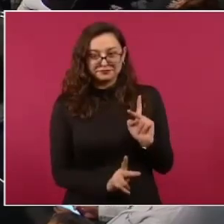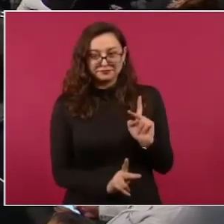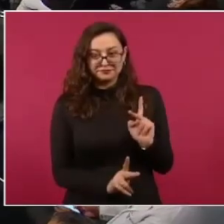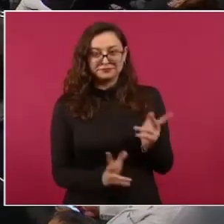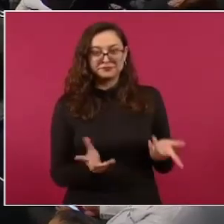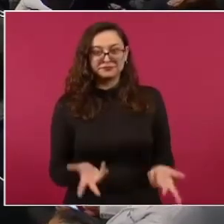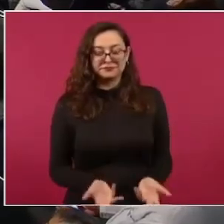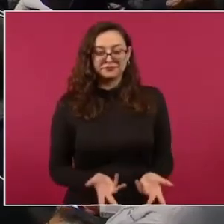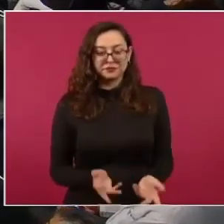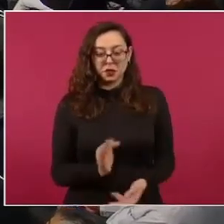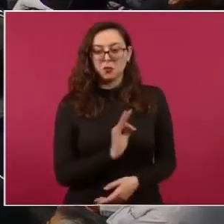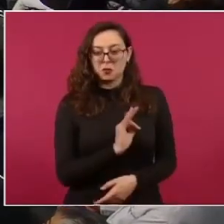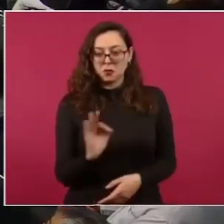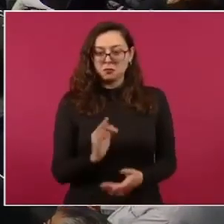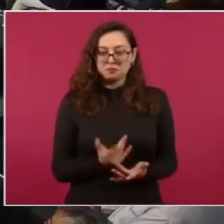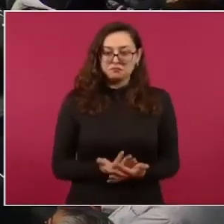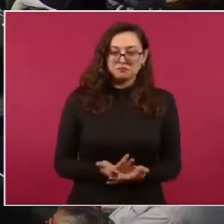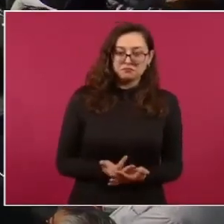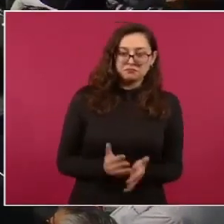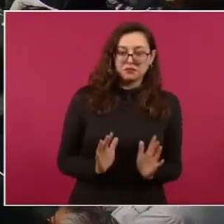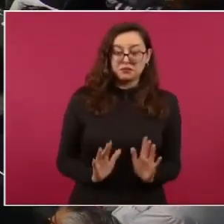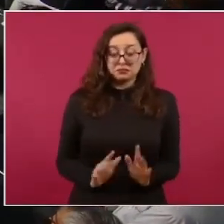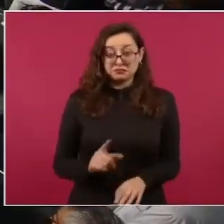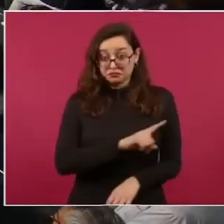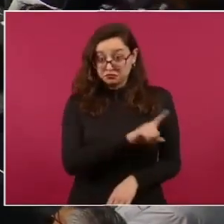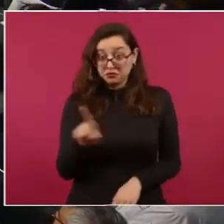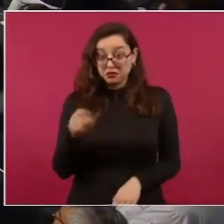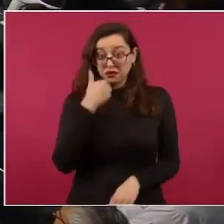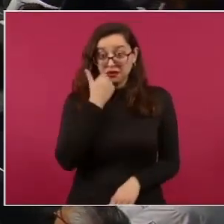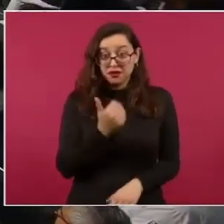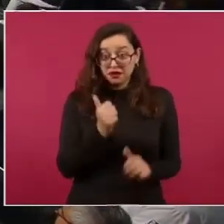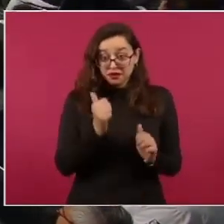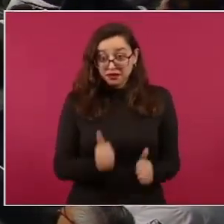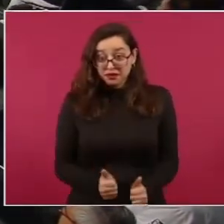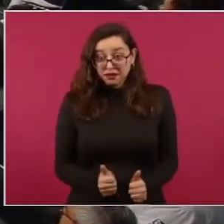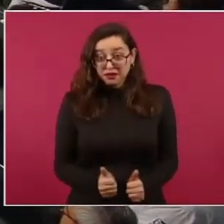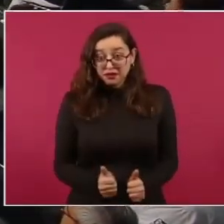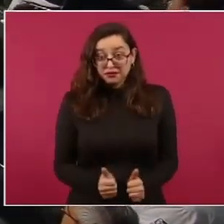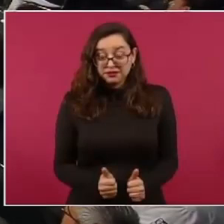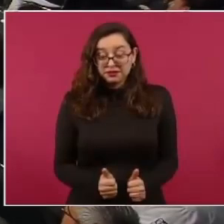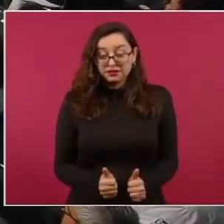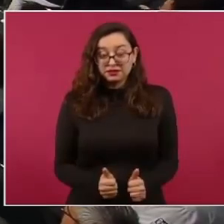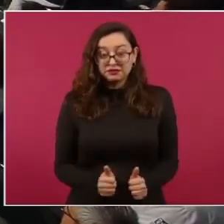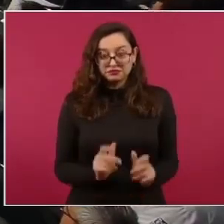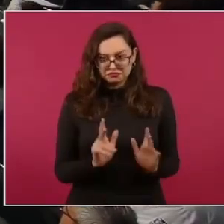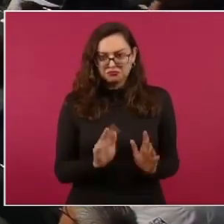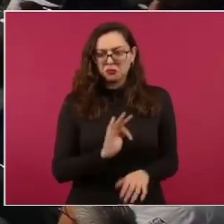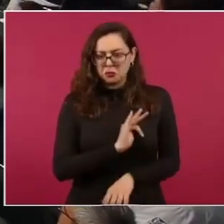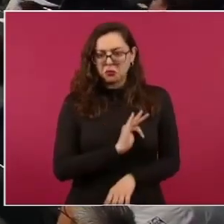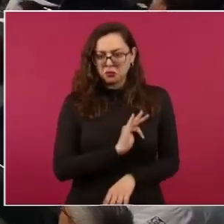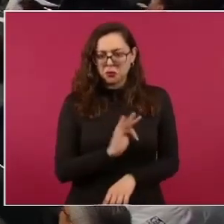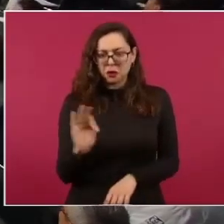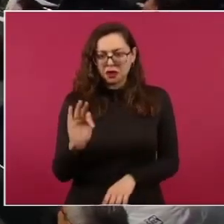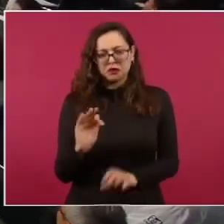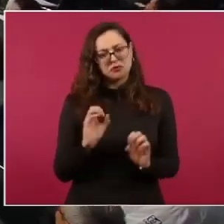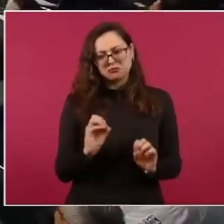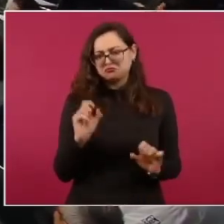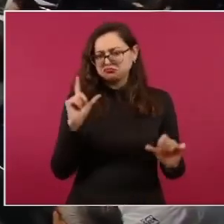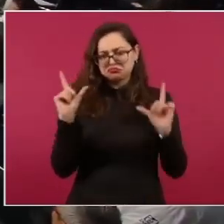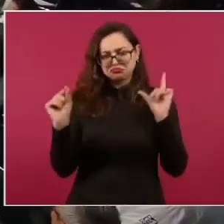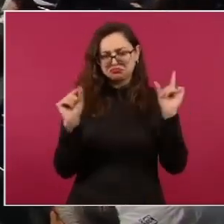dice, o si se quieren quedar a la conferencia están invitados,